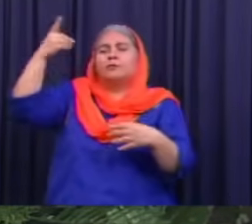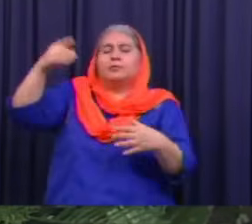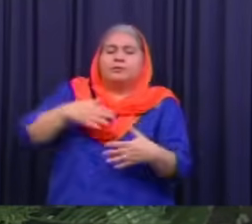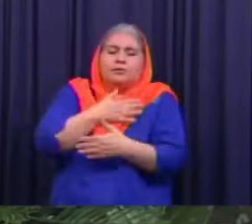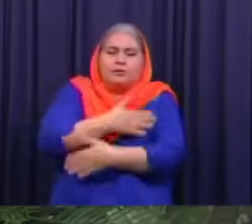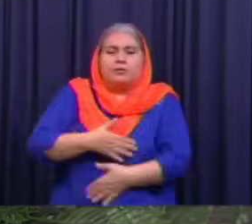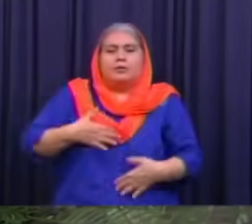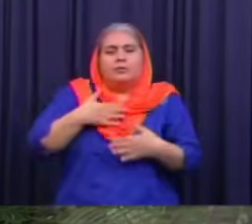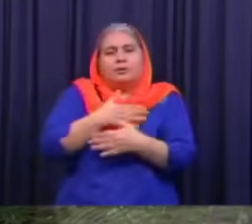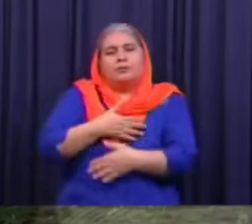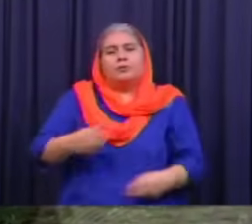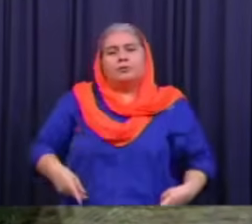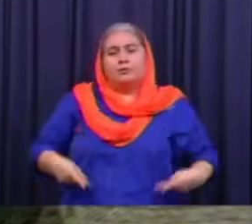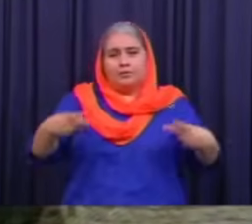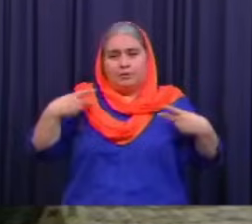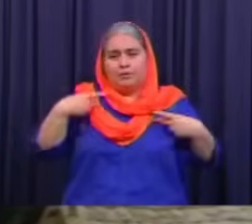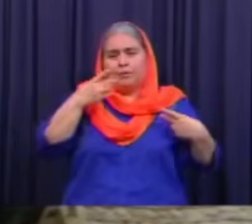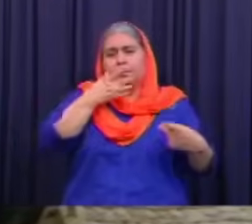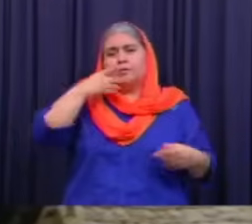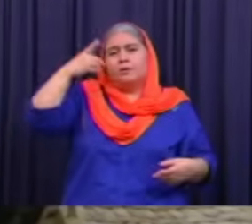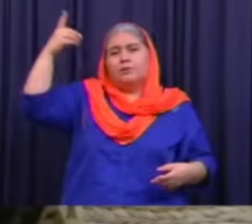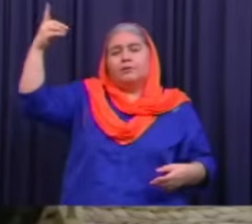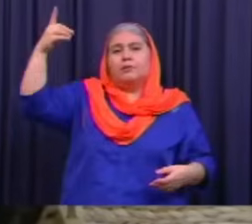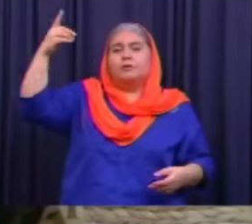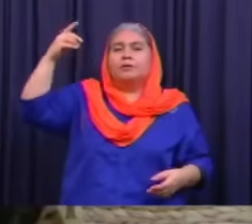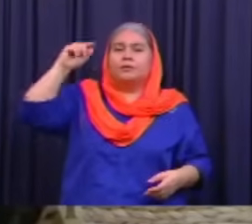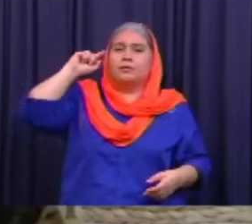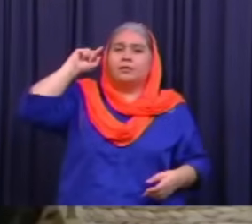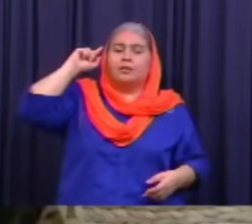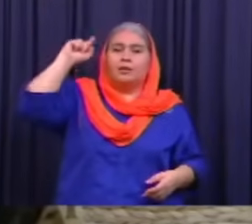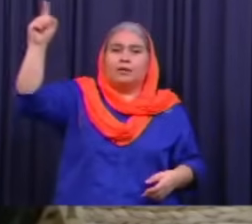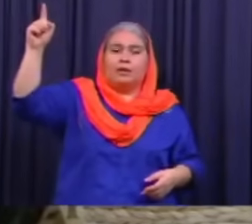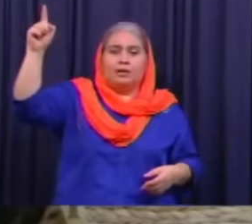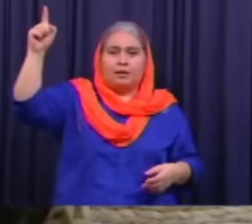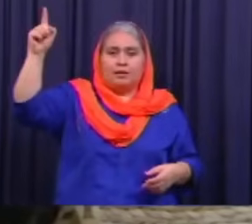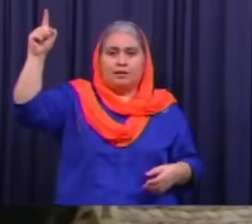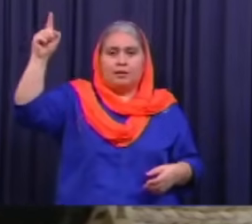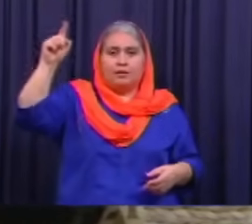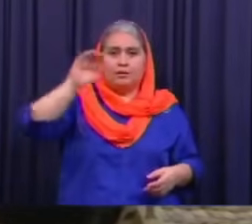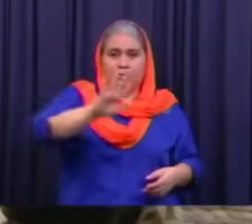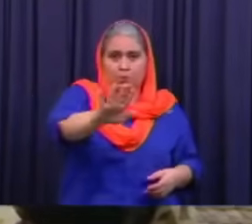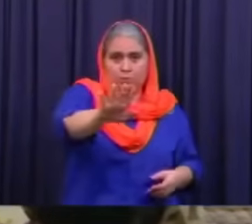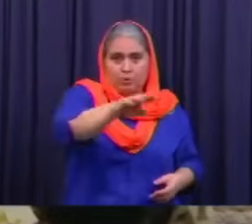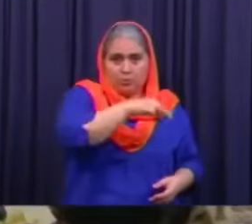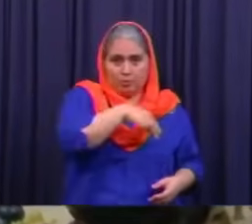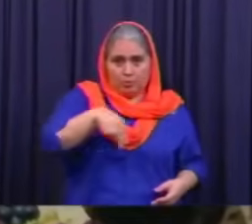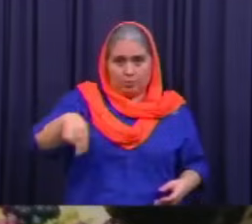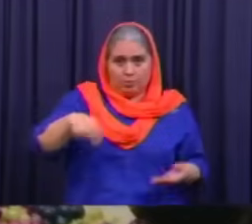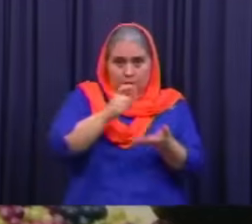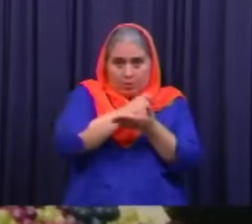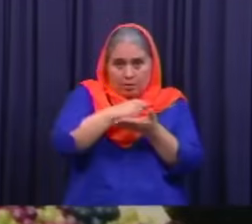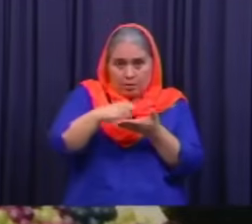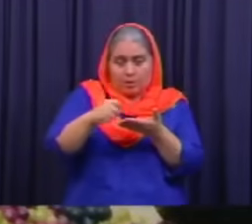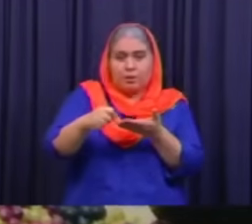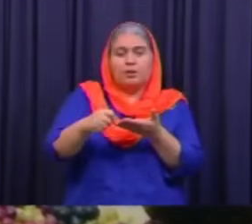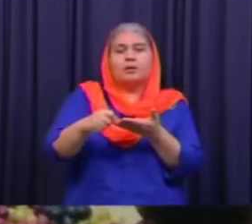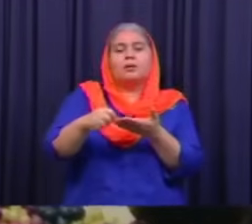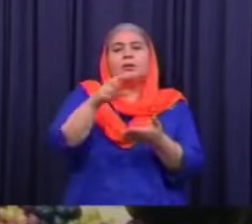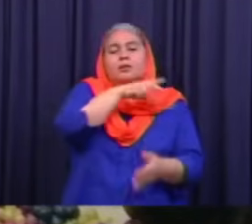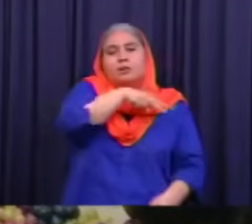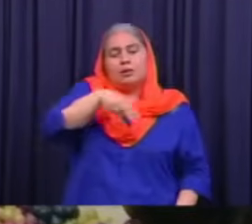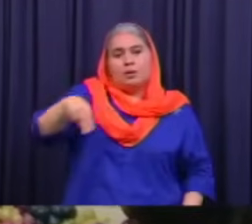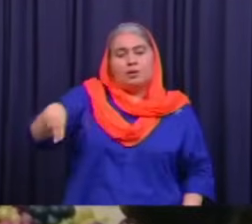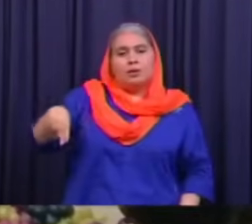en el libro de la vida alguien más se acerca para venir y decirle señor aquí está mi vida Quiero